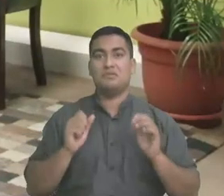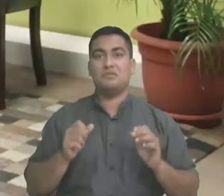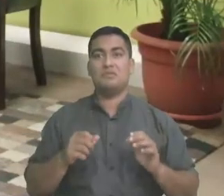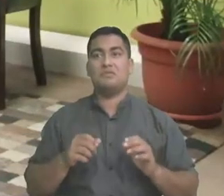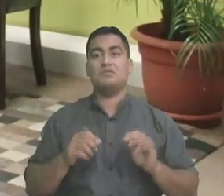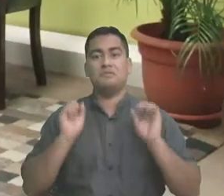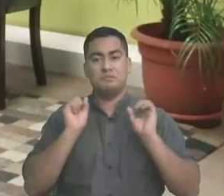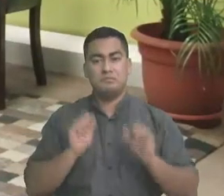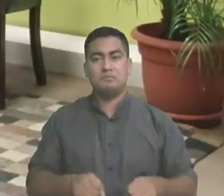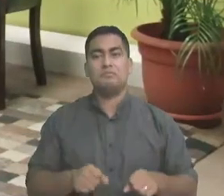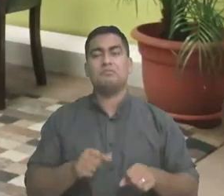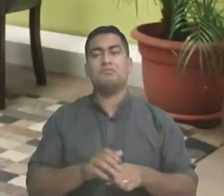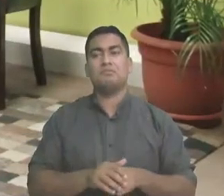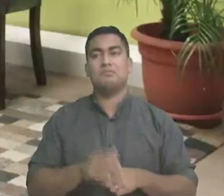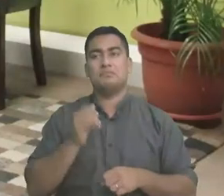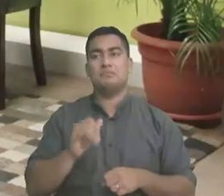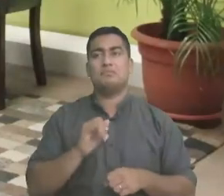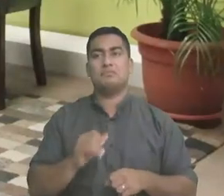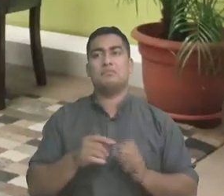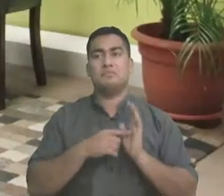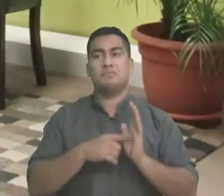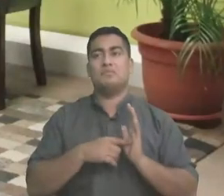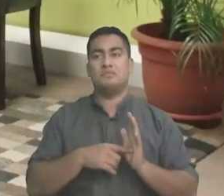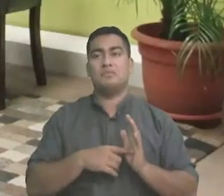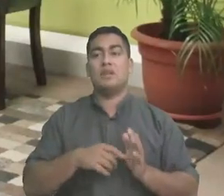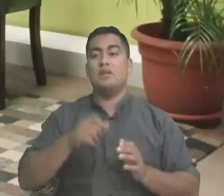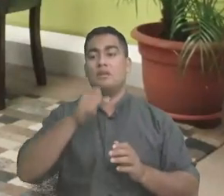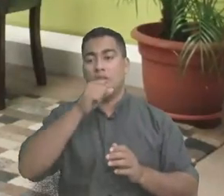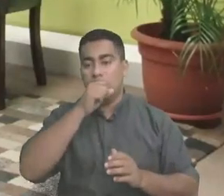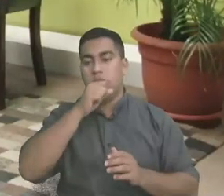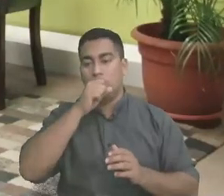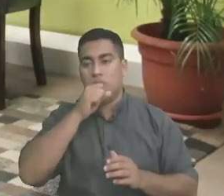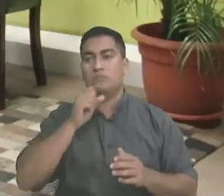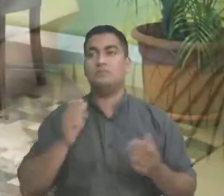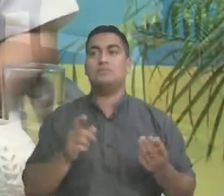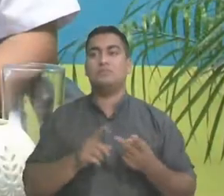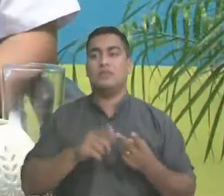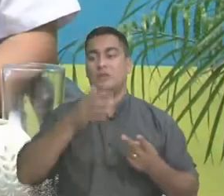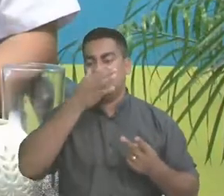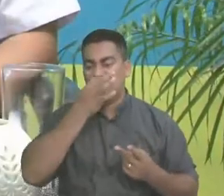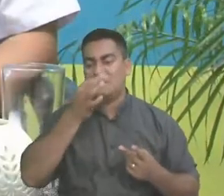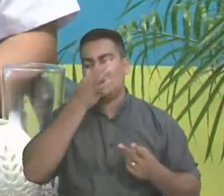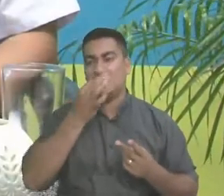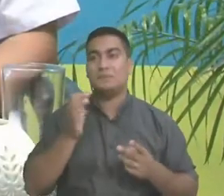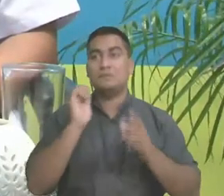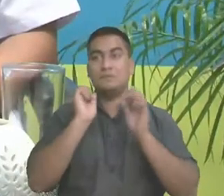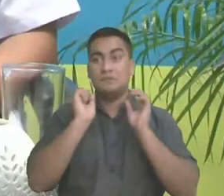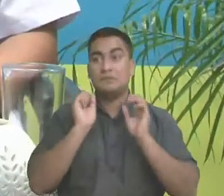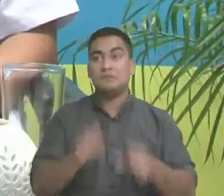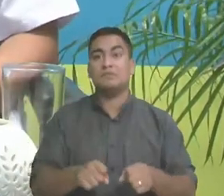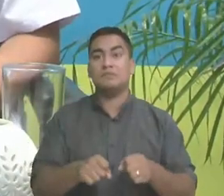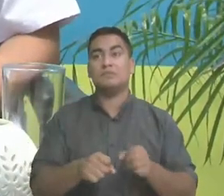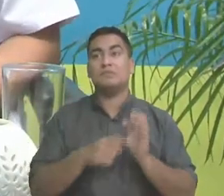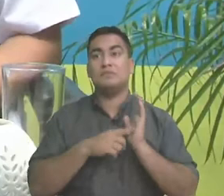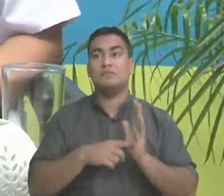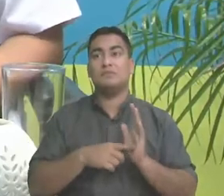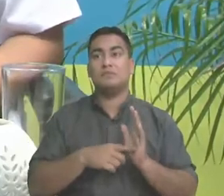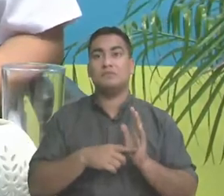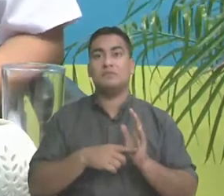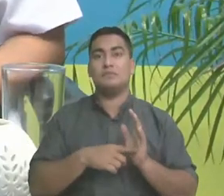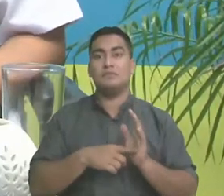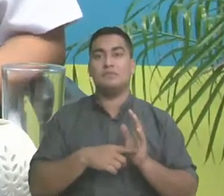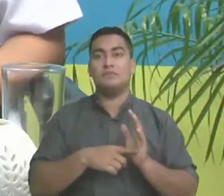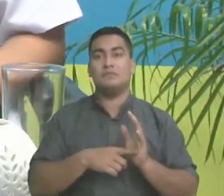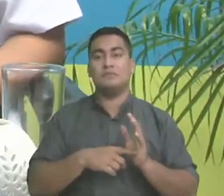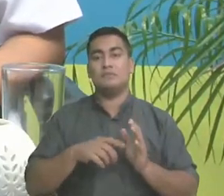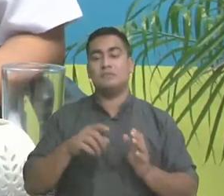no? Sí, sí se puede. Cuando tenemos una tos, una gripe, se puede utilizar la parte